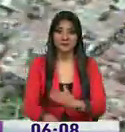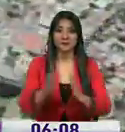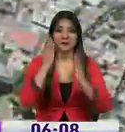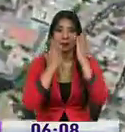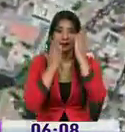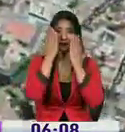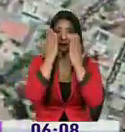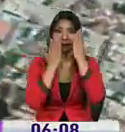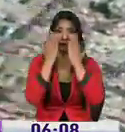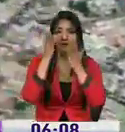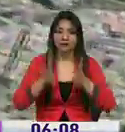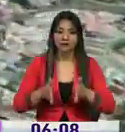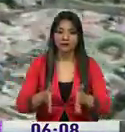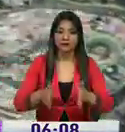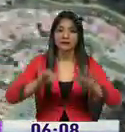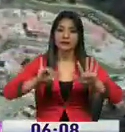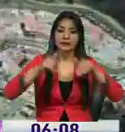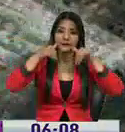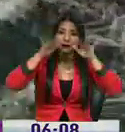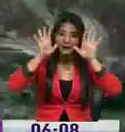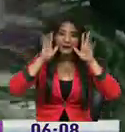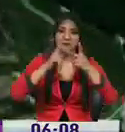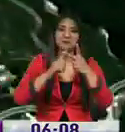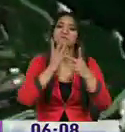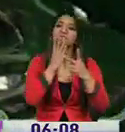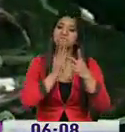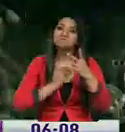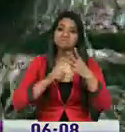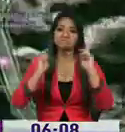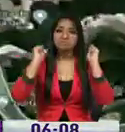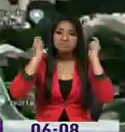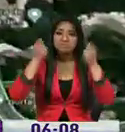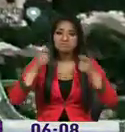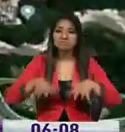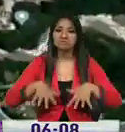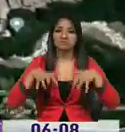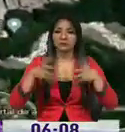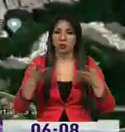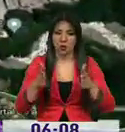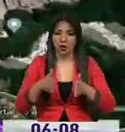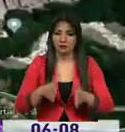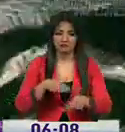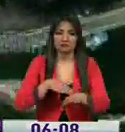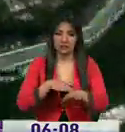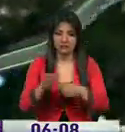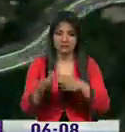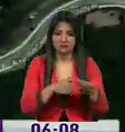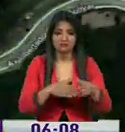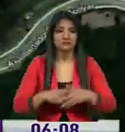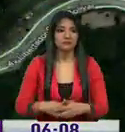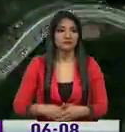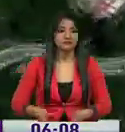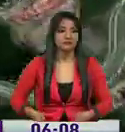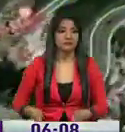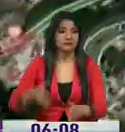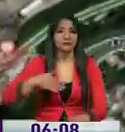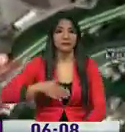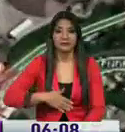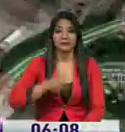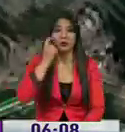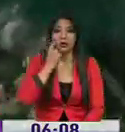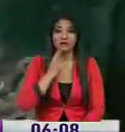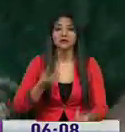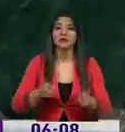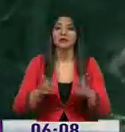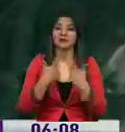que va a las 6 de diciembre de Loya Ferrichiris, donde no se presenta mayor carga. Simón Bolívar igualmente está totalmente verde, habilitada.